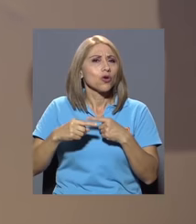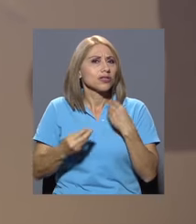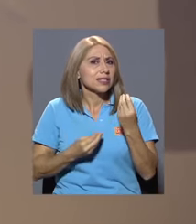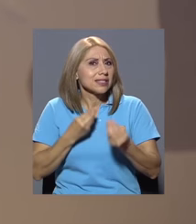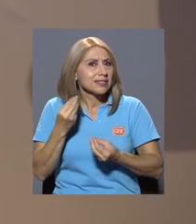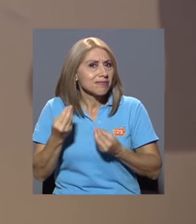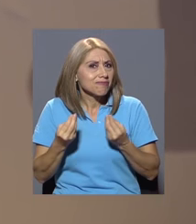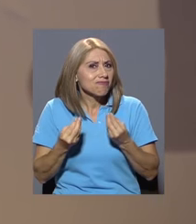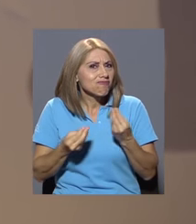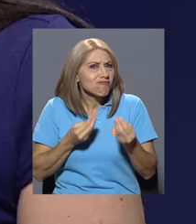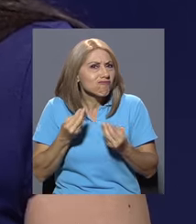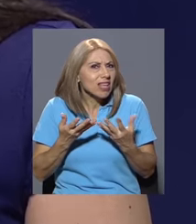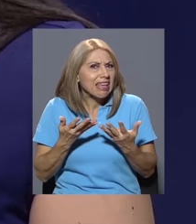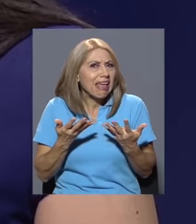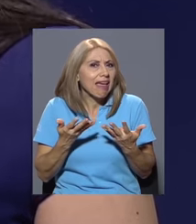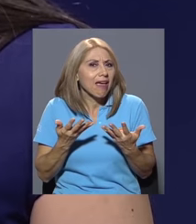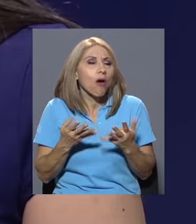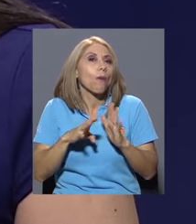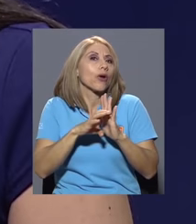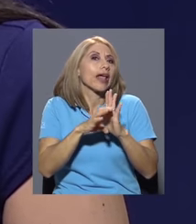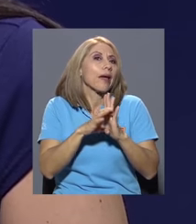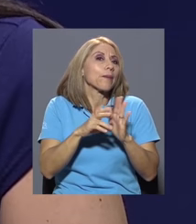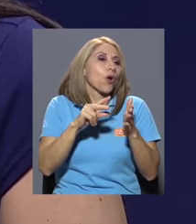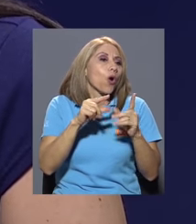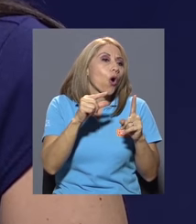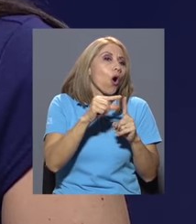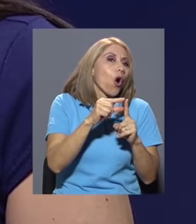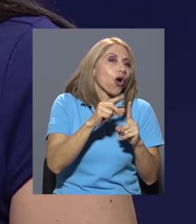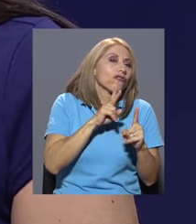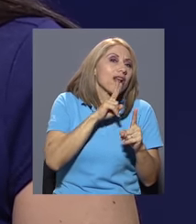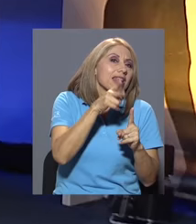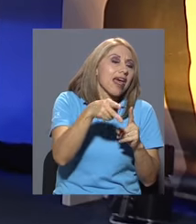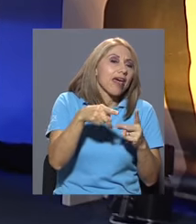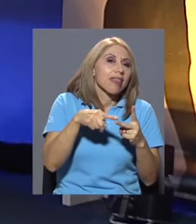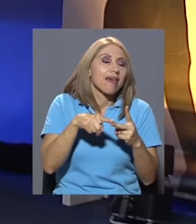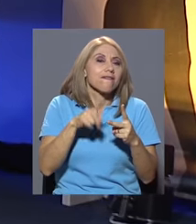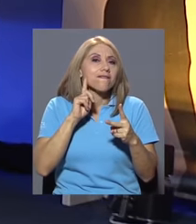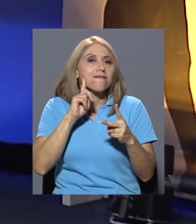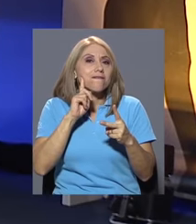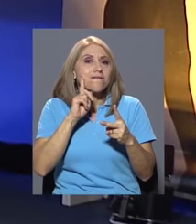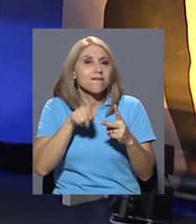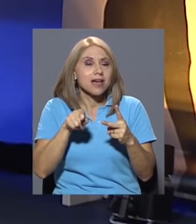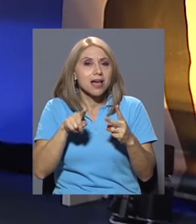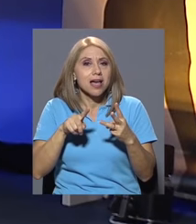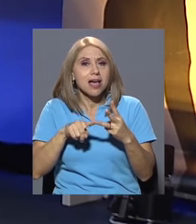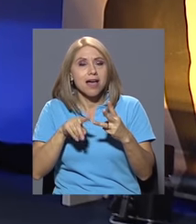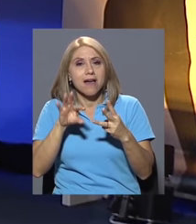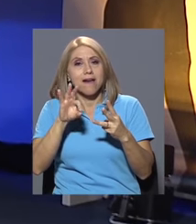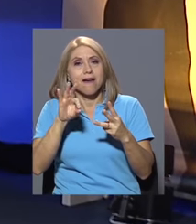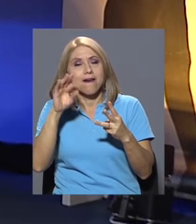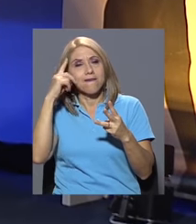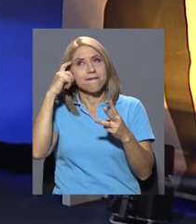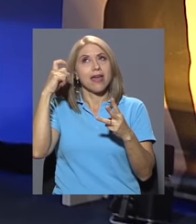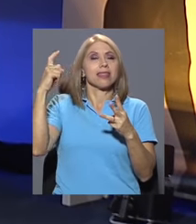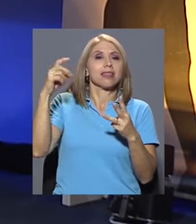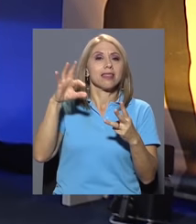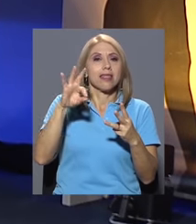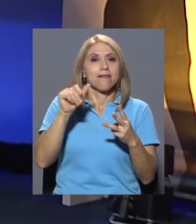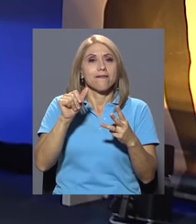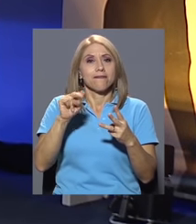de realidad, ¿verdad? De qué es realidad, qué es fantasía, qué es ficción. ¿Podemos diseccionar hacer eso? Hacer un poco esto.